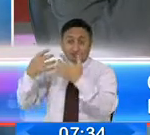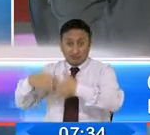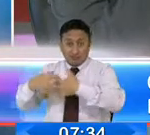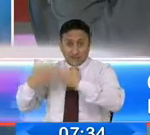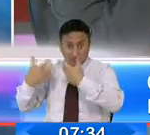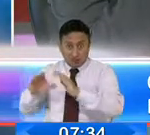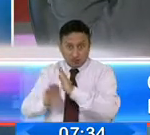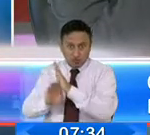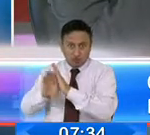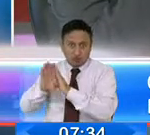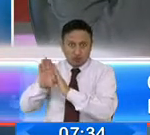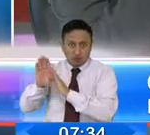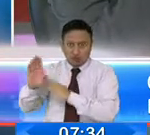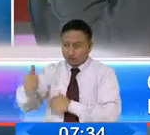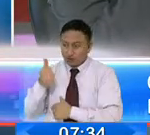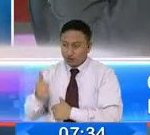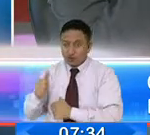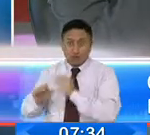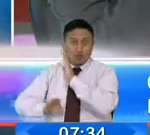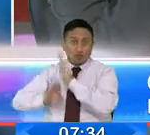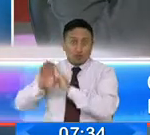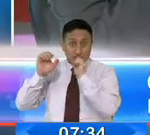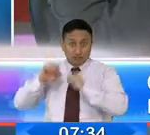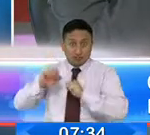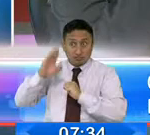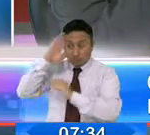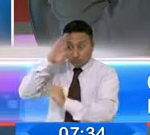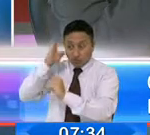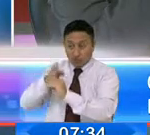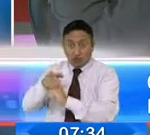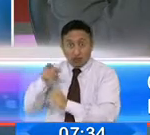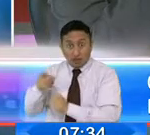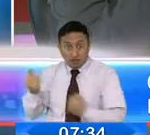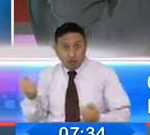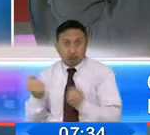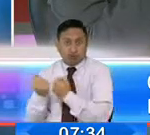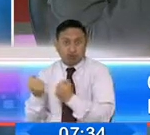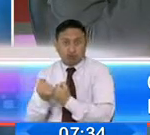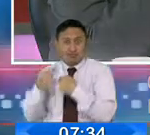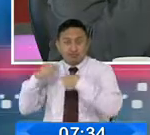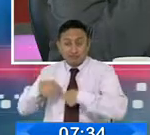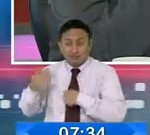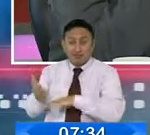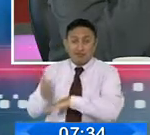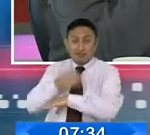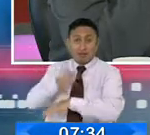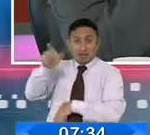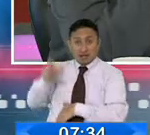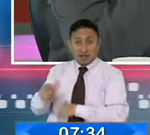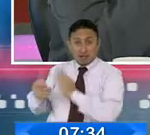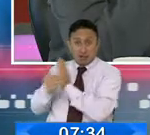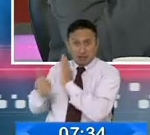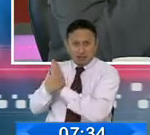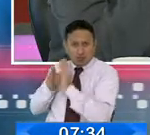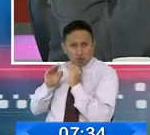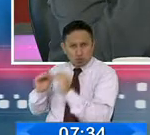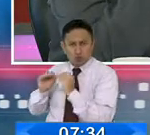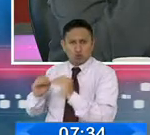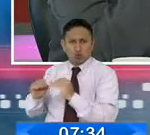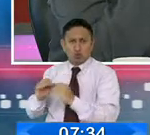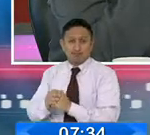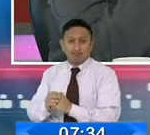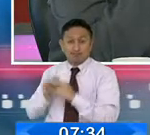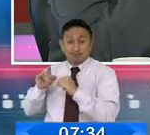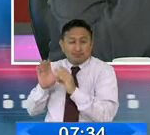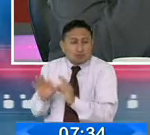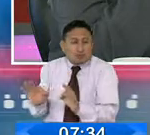haya madurado, tenga éxito, porque para eso nosotros también vamos a hacer una capacitación al emprendedor. Aquí hay una parte